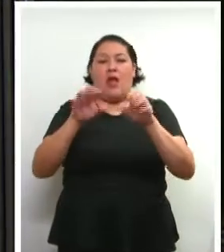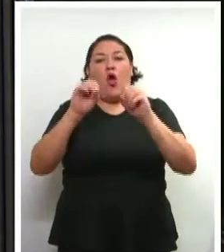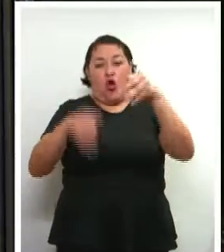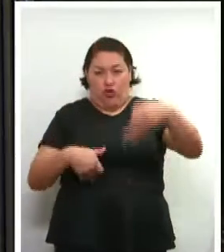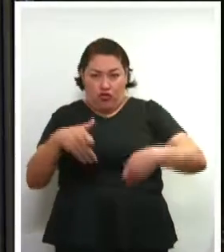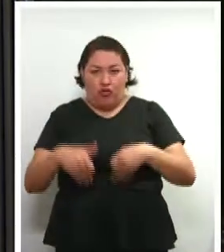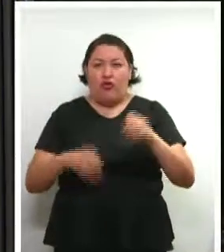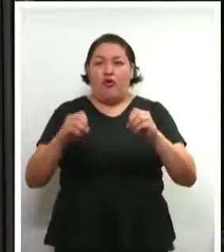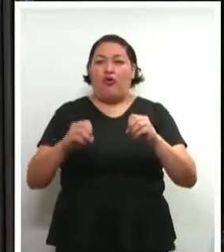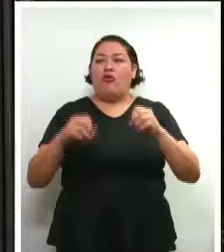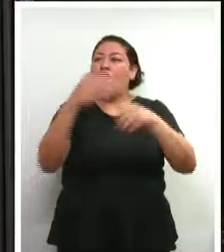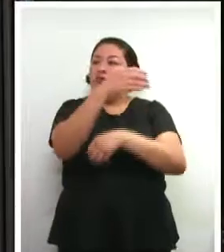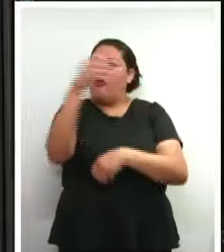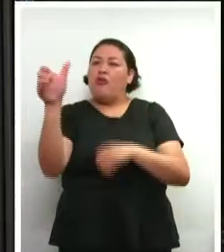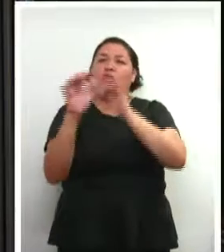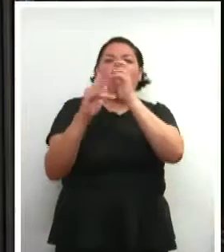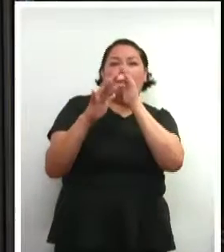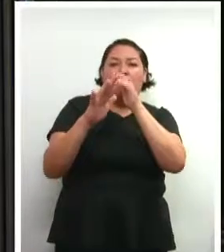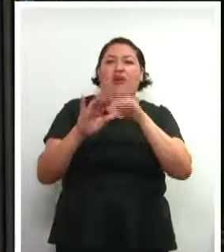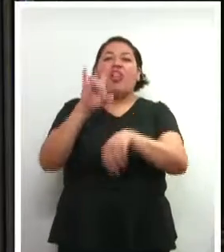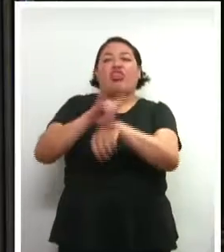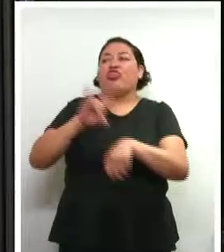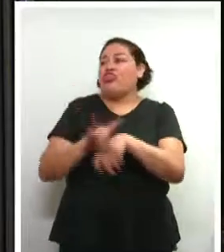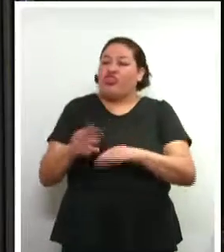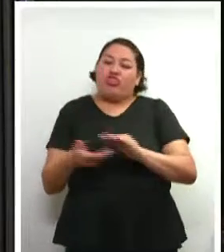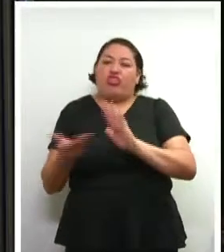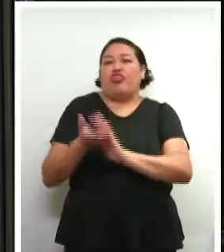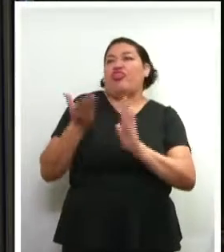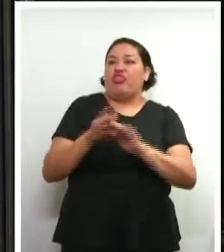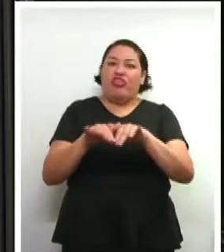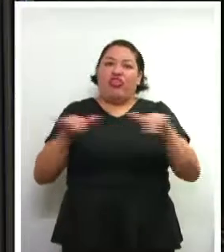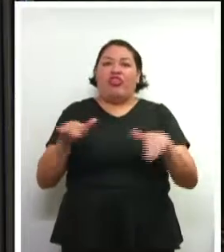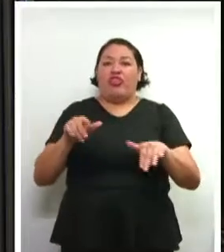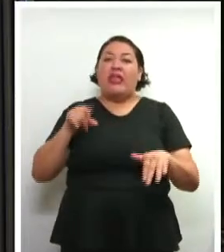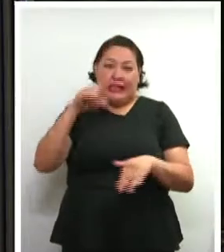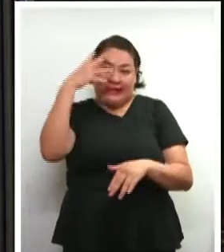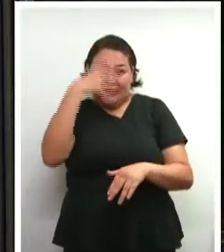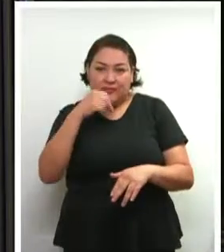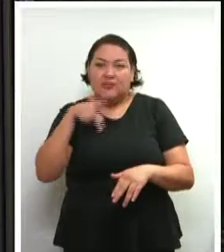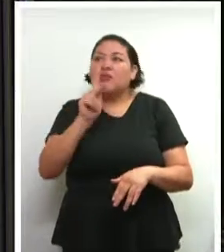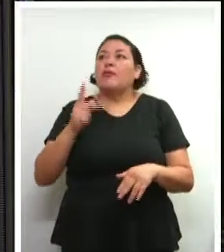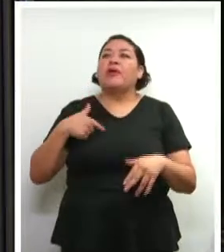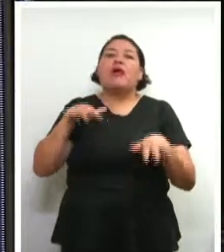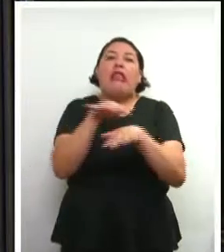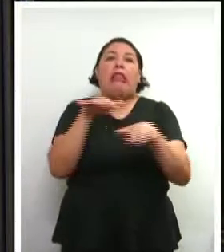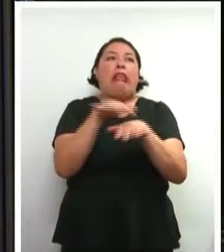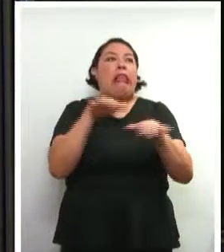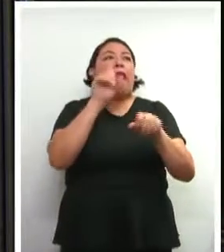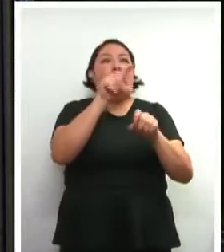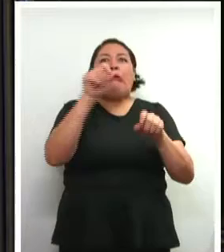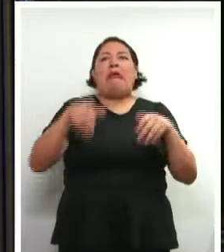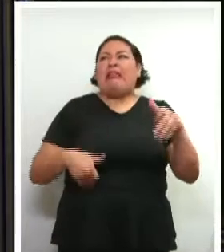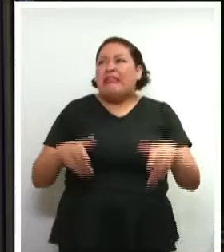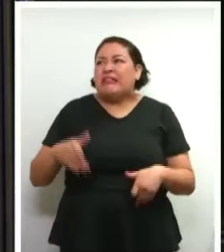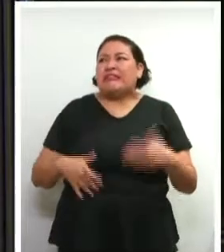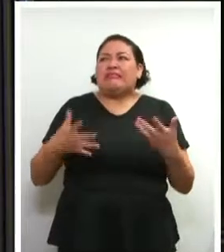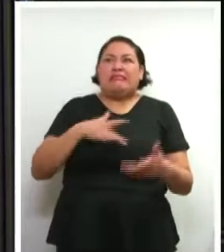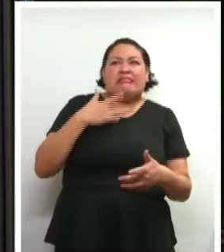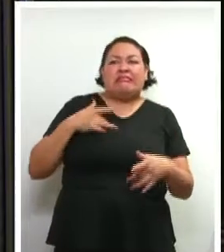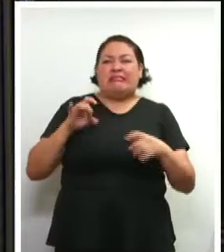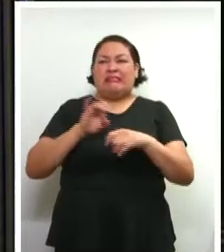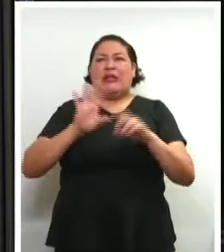o una sinfónica al aire libre y sobre un templete improvisado en una plaza no deje de ser maravilloso, pero es la mayoría de las veces enormemente incómodo y a veces hasta